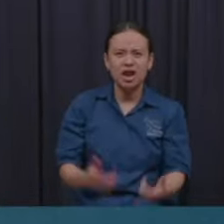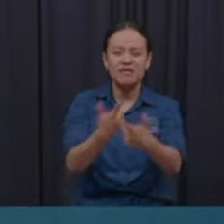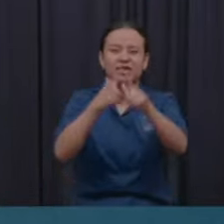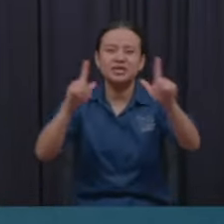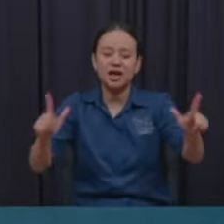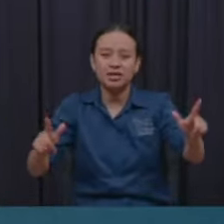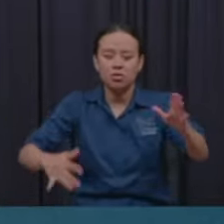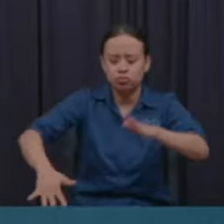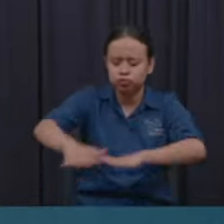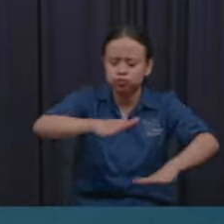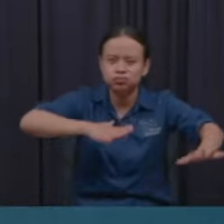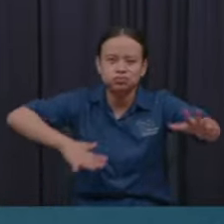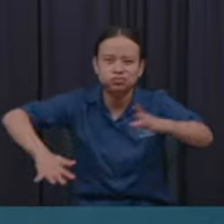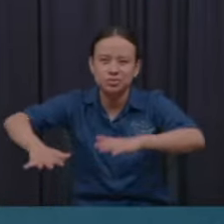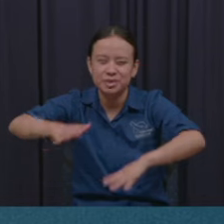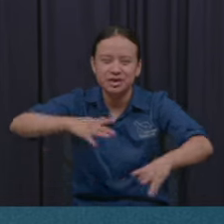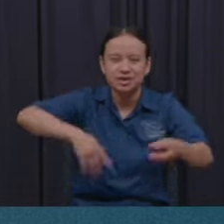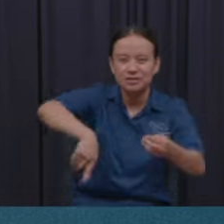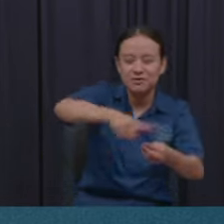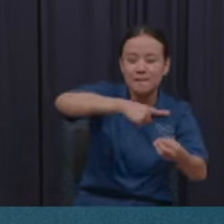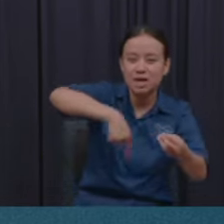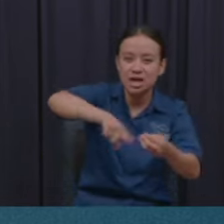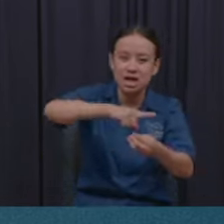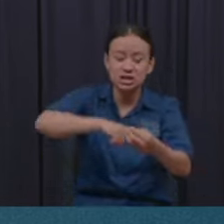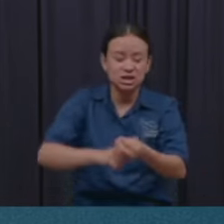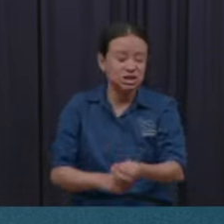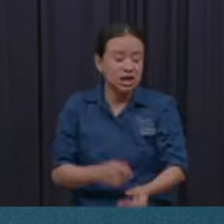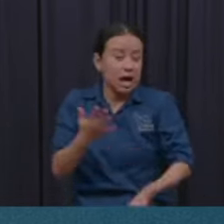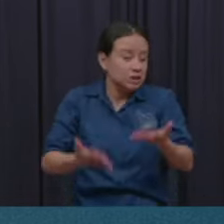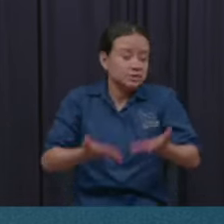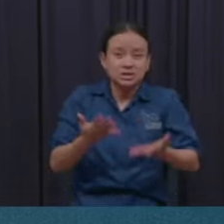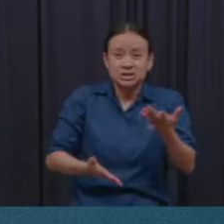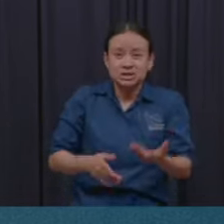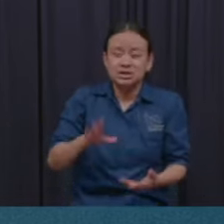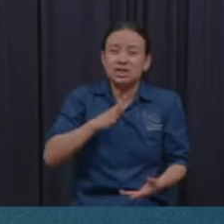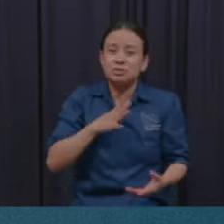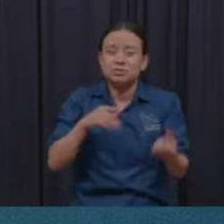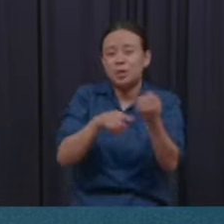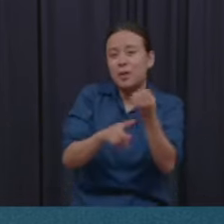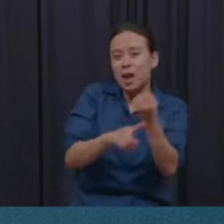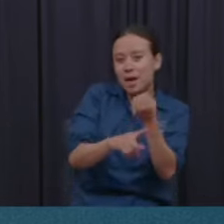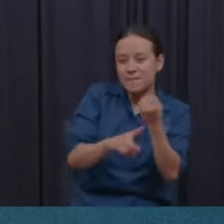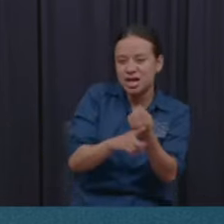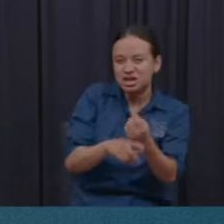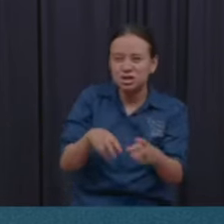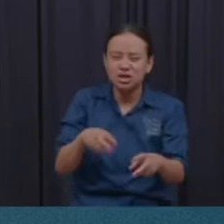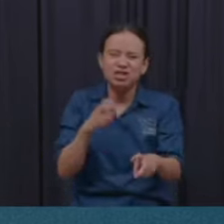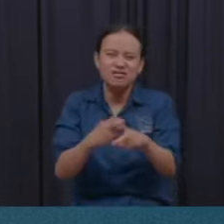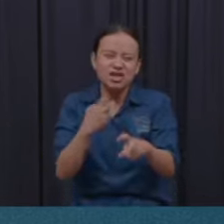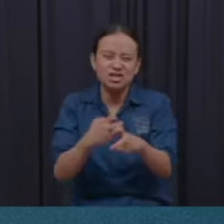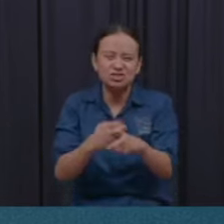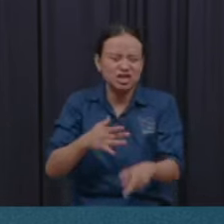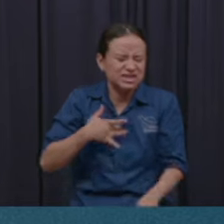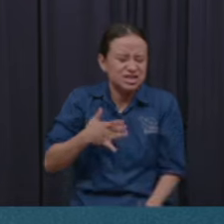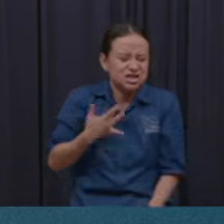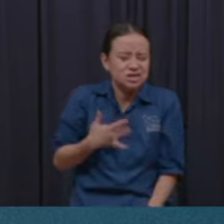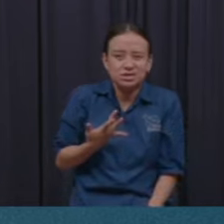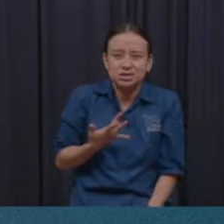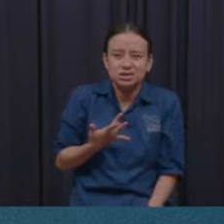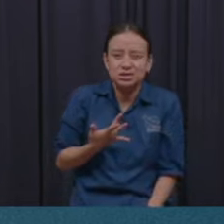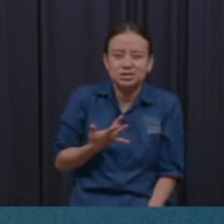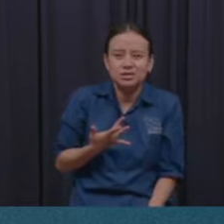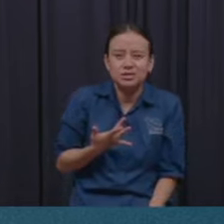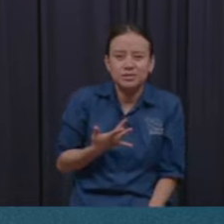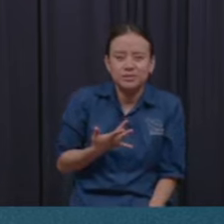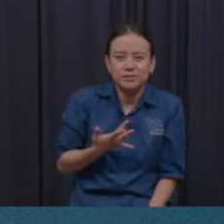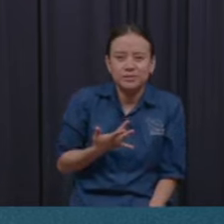uno habrá tenido algún problema, alguna dificultad, alguna sensación, y yo quiero que no